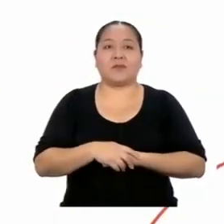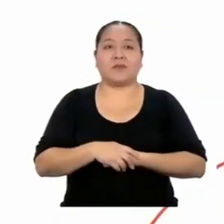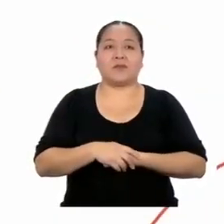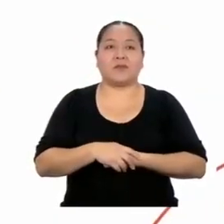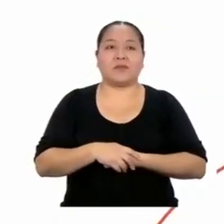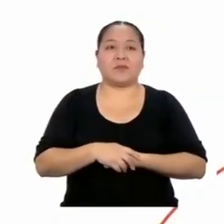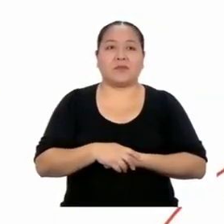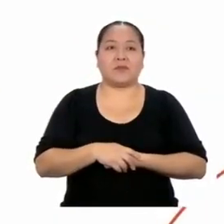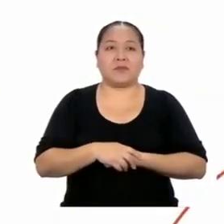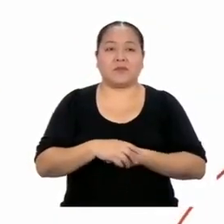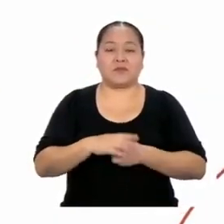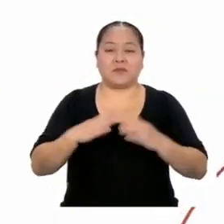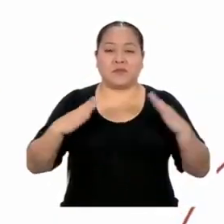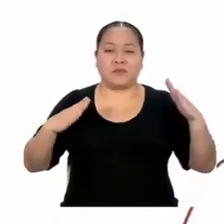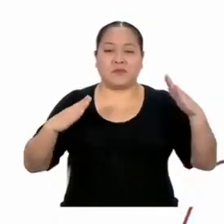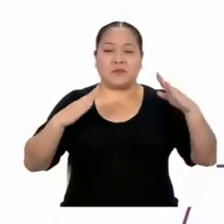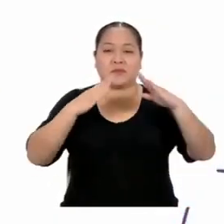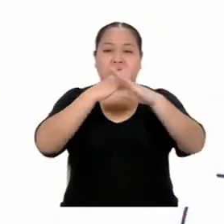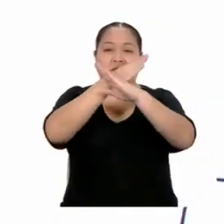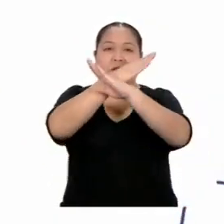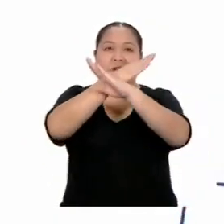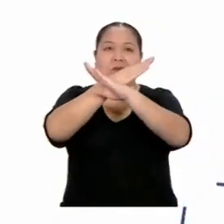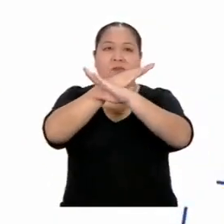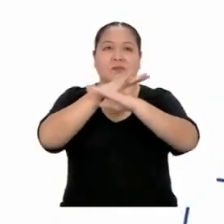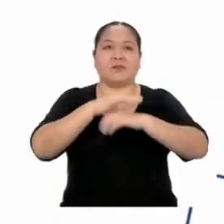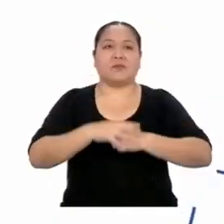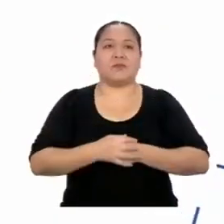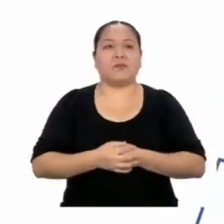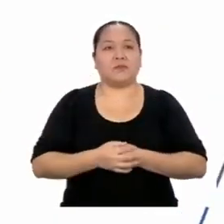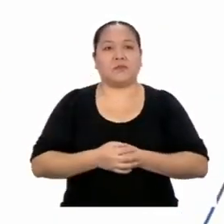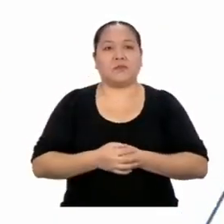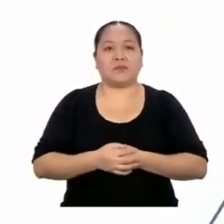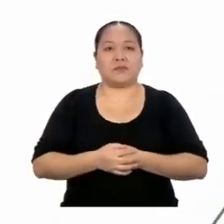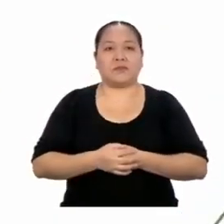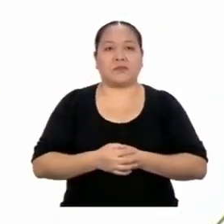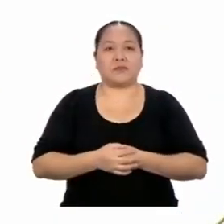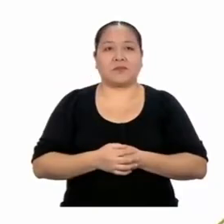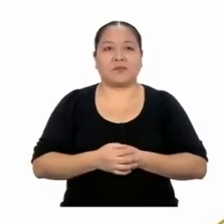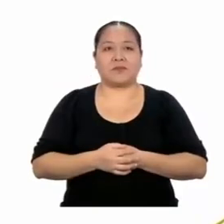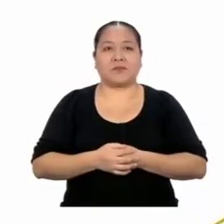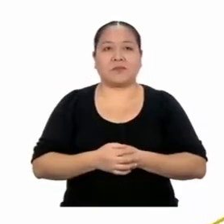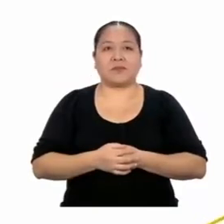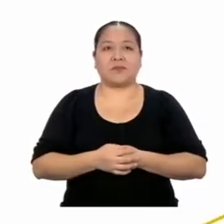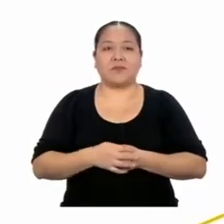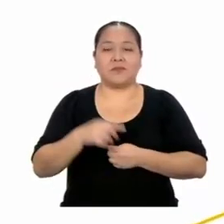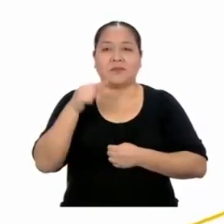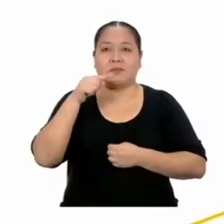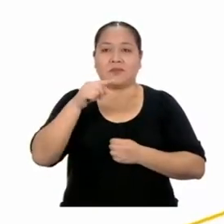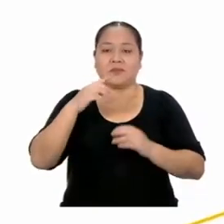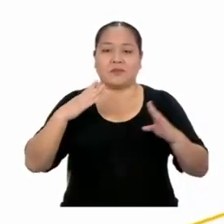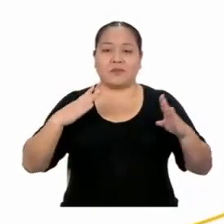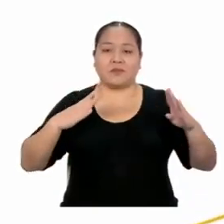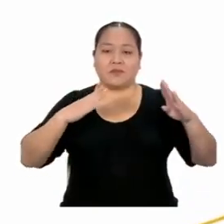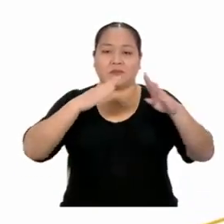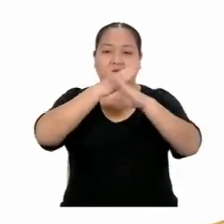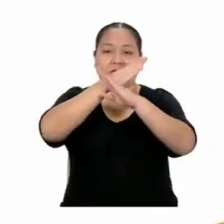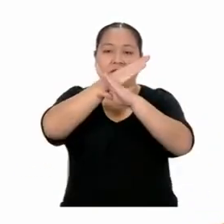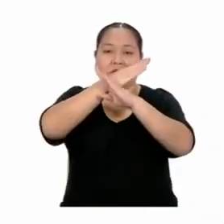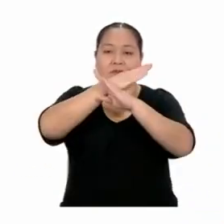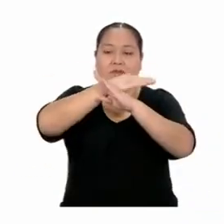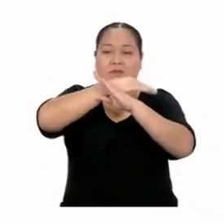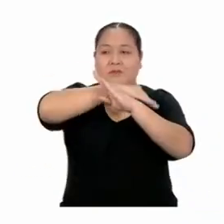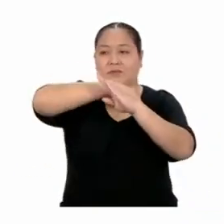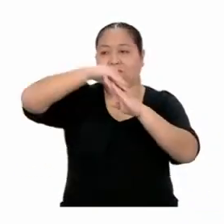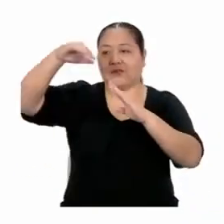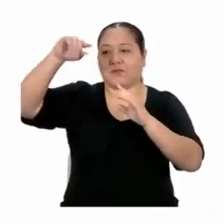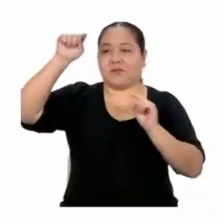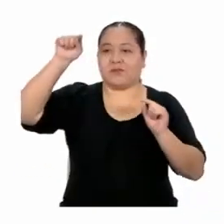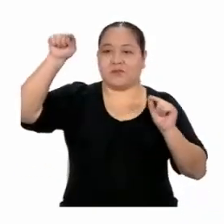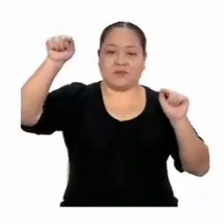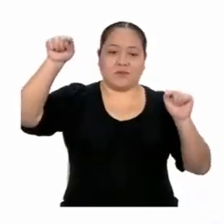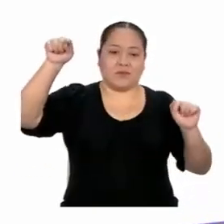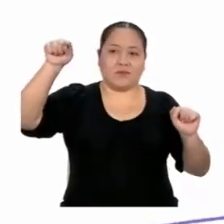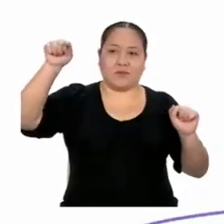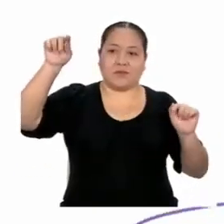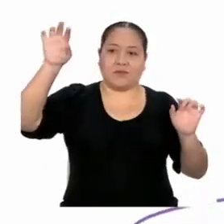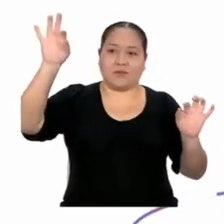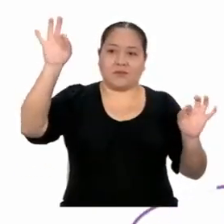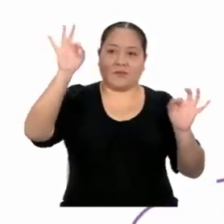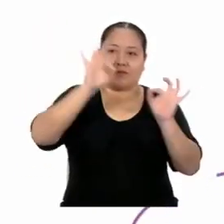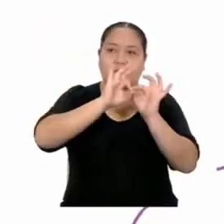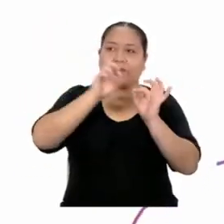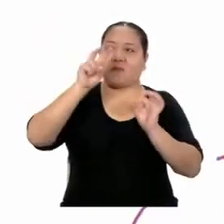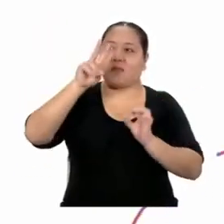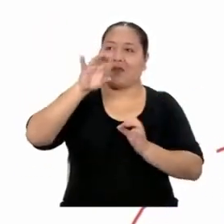del cuadrado. Por si alguien no recuerda, las diagonales de un cuadrado son segmentos que unen dos vértices,